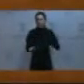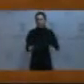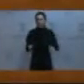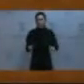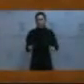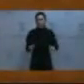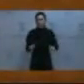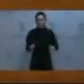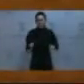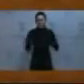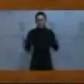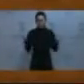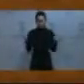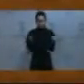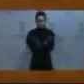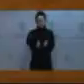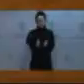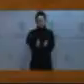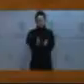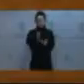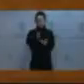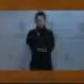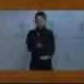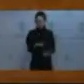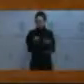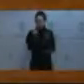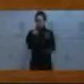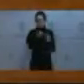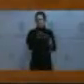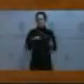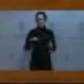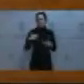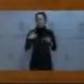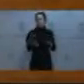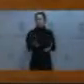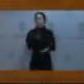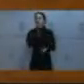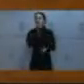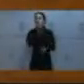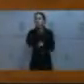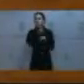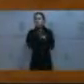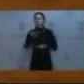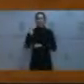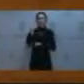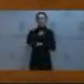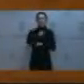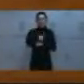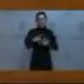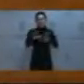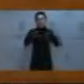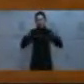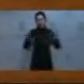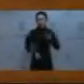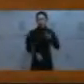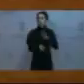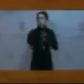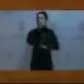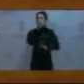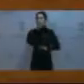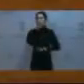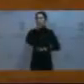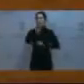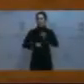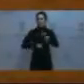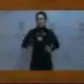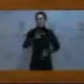que estamos sufriendo en nuestra región. De ahí la interpelación que hoy presentamos en esta Cámara y que tiene su origen en la preocupación que en nuestro